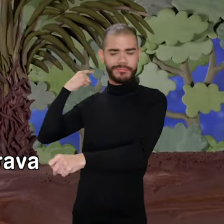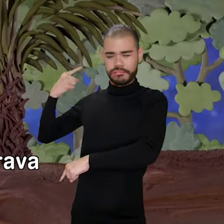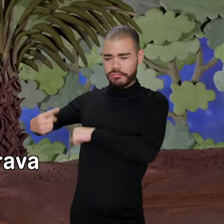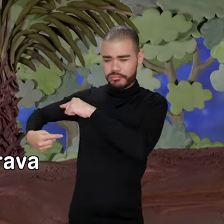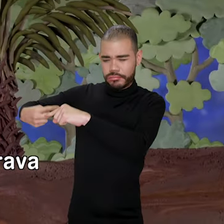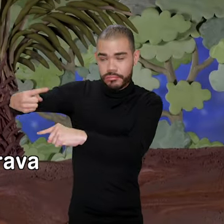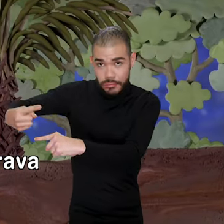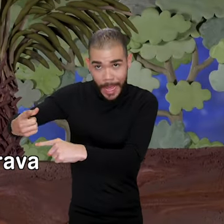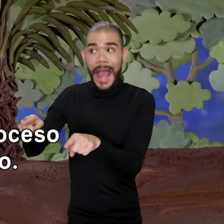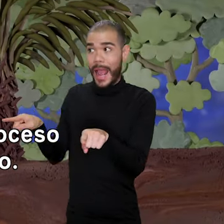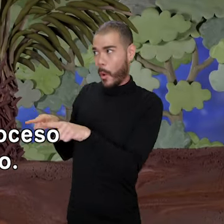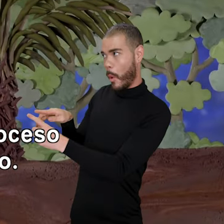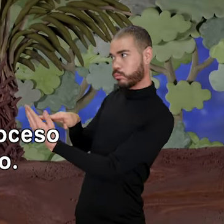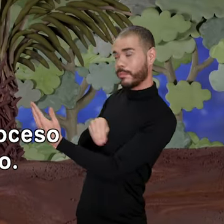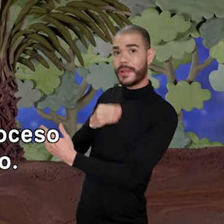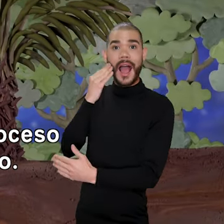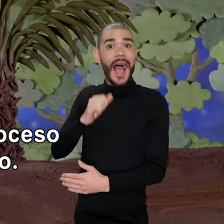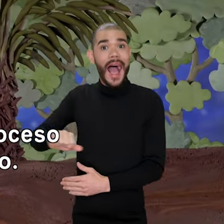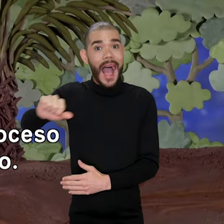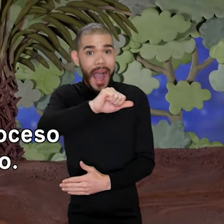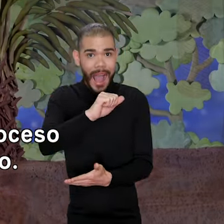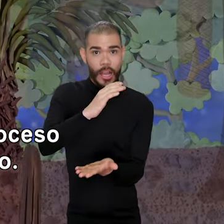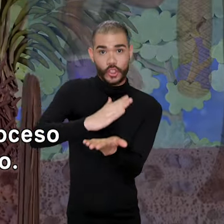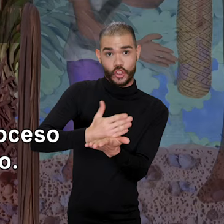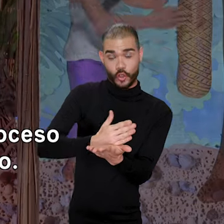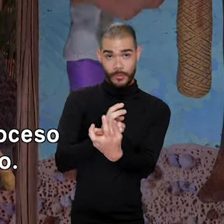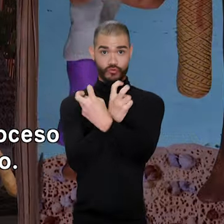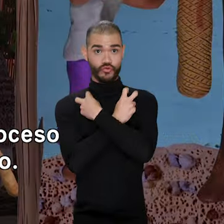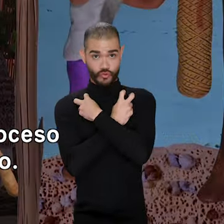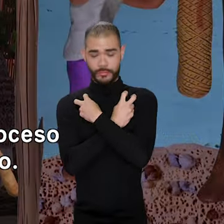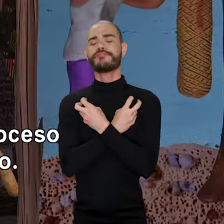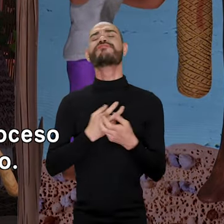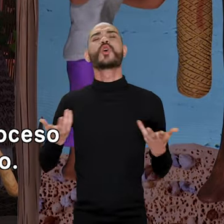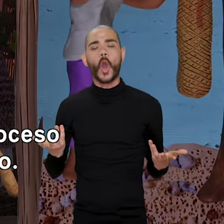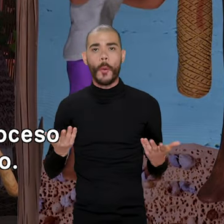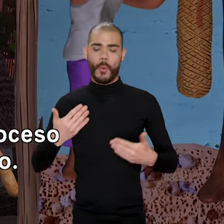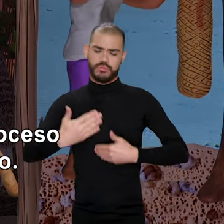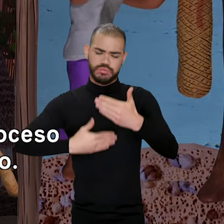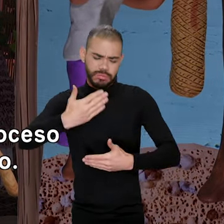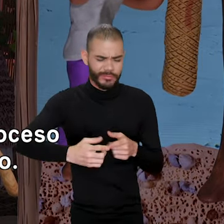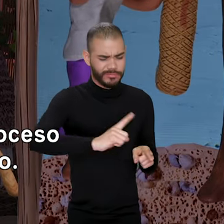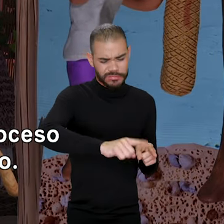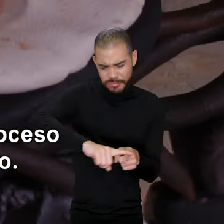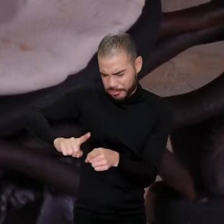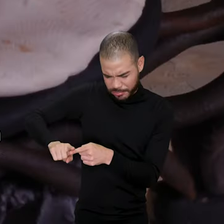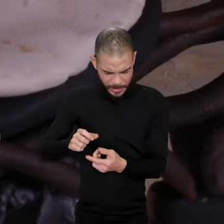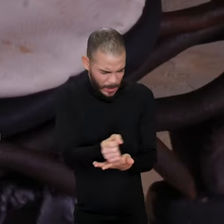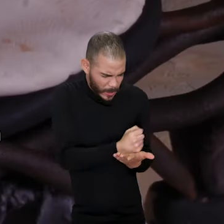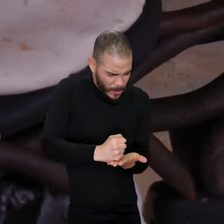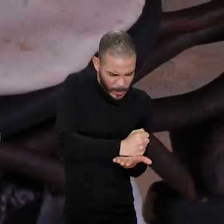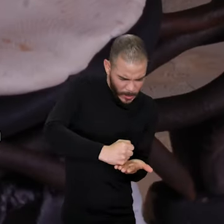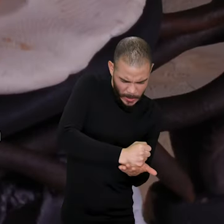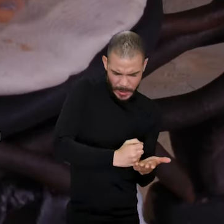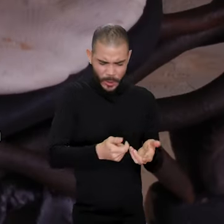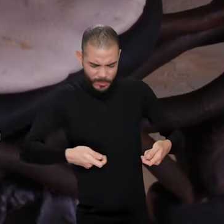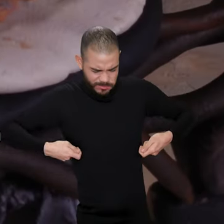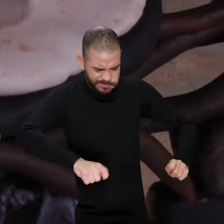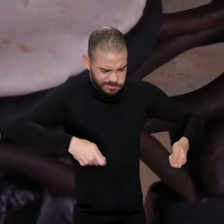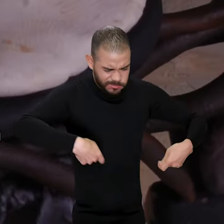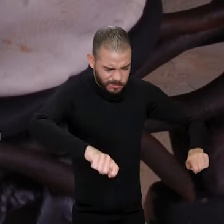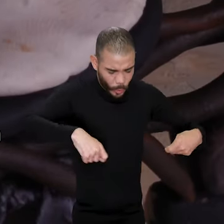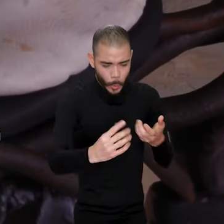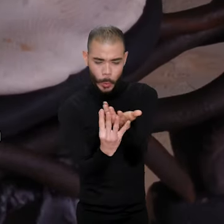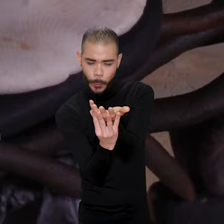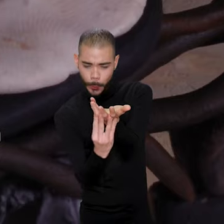el veneno de la yuca brava sometiéndola a un cuidadoso proceso de rallado, lavado y exprimido. Luego esparcen el